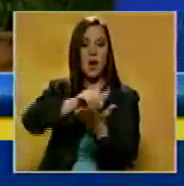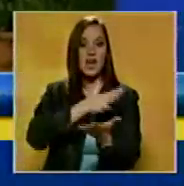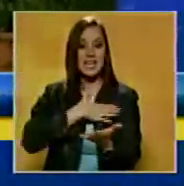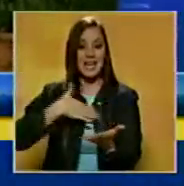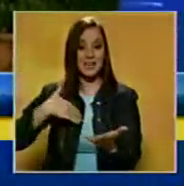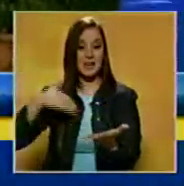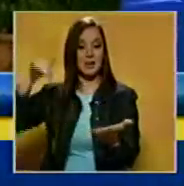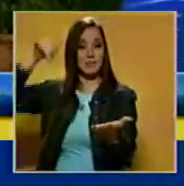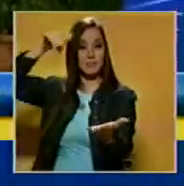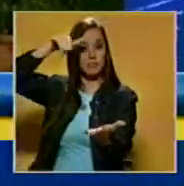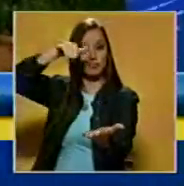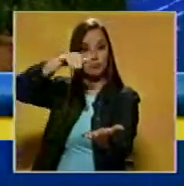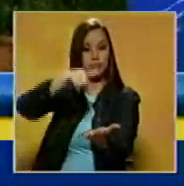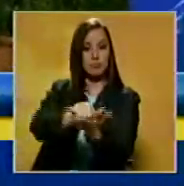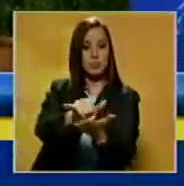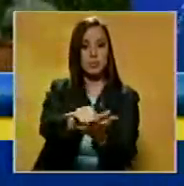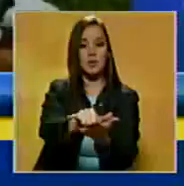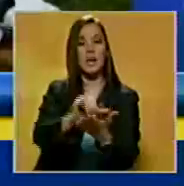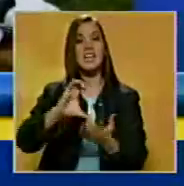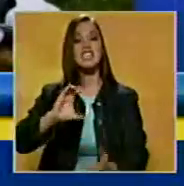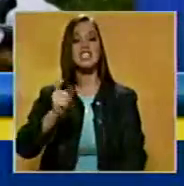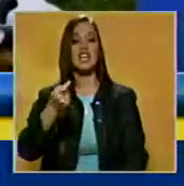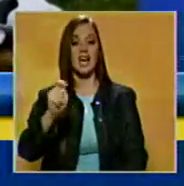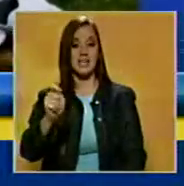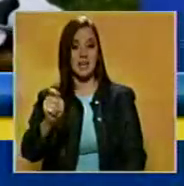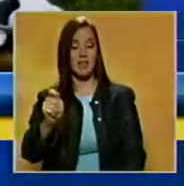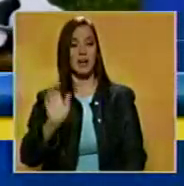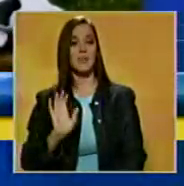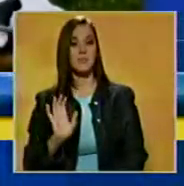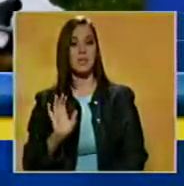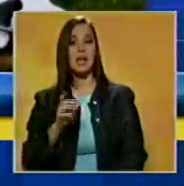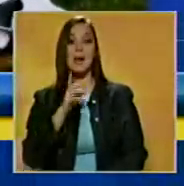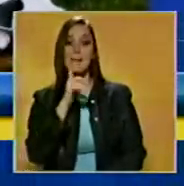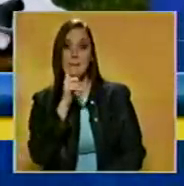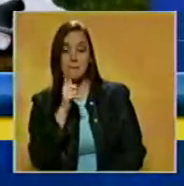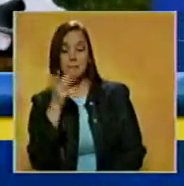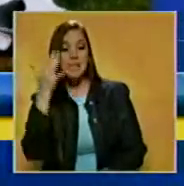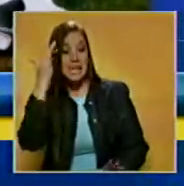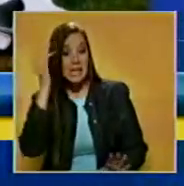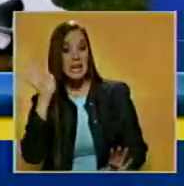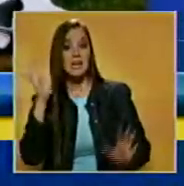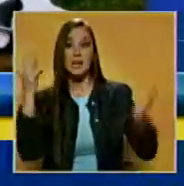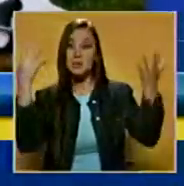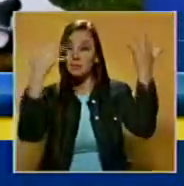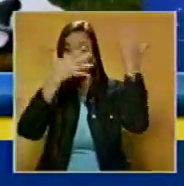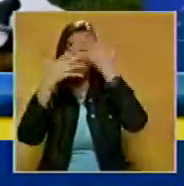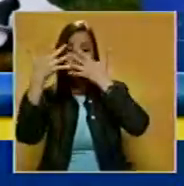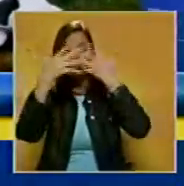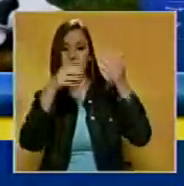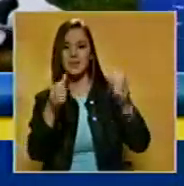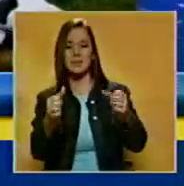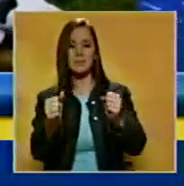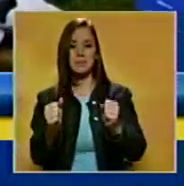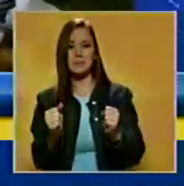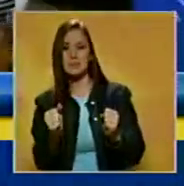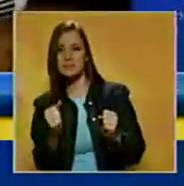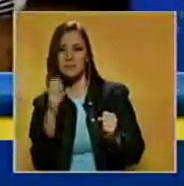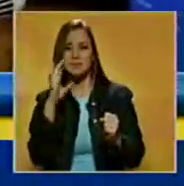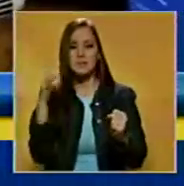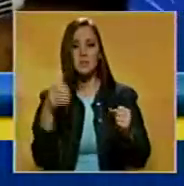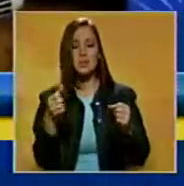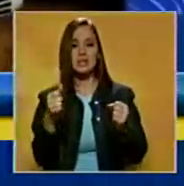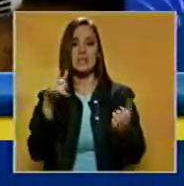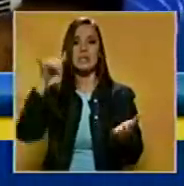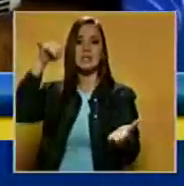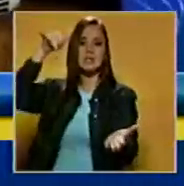Oscar Machado Zuluaga de Charallave. Al parecer, el mal tiempo le restó visibilidad a los pilotos, que tuvieron que hacer 2